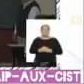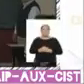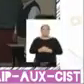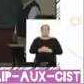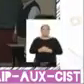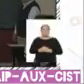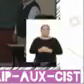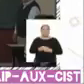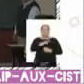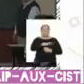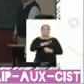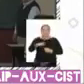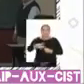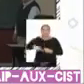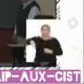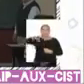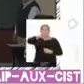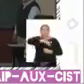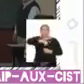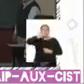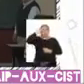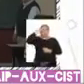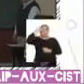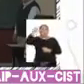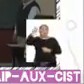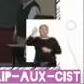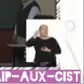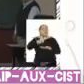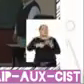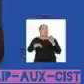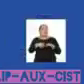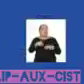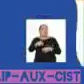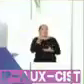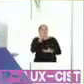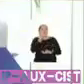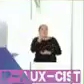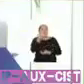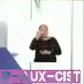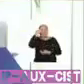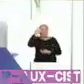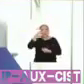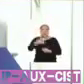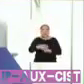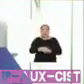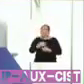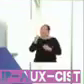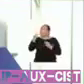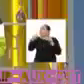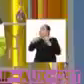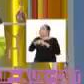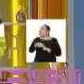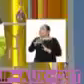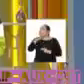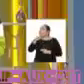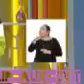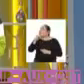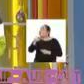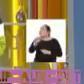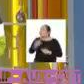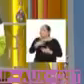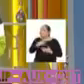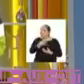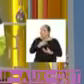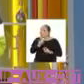De niños, todos teníamos sueños sobre lo que queríamos ser. ¿Qué ha pasado con esos sueños? ¿Por qué lo cortaste, Jonathan? Si estaba